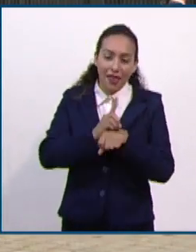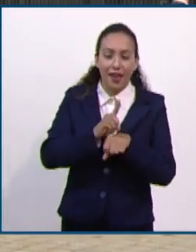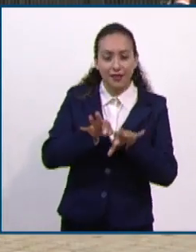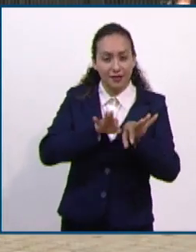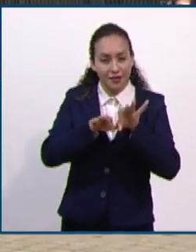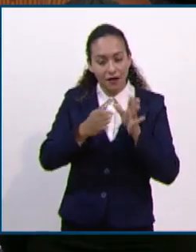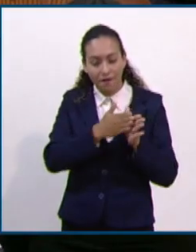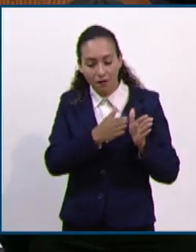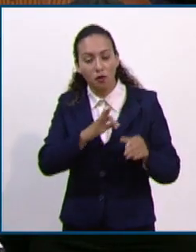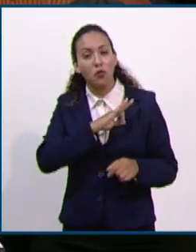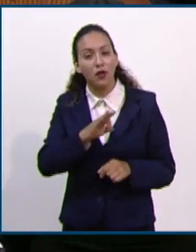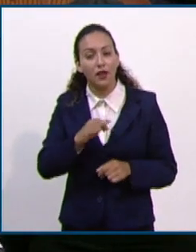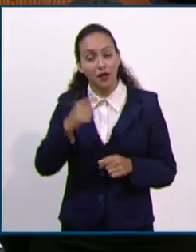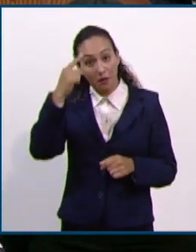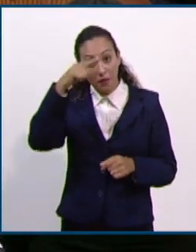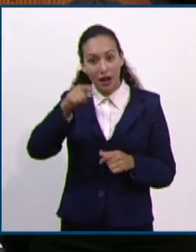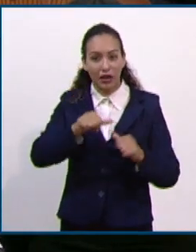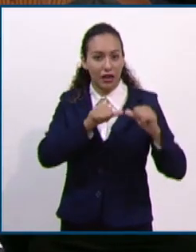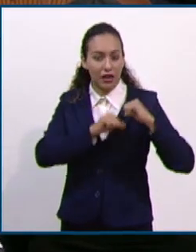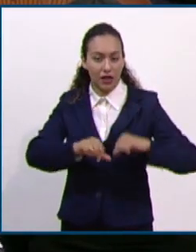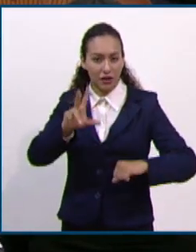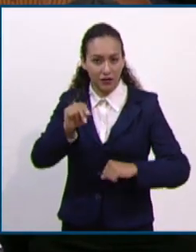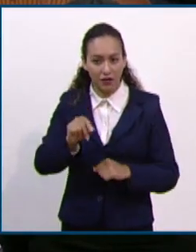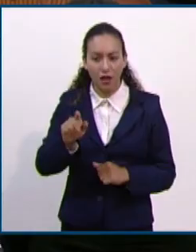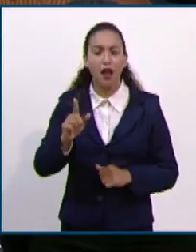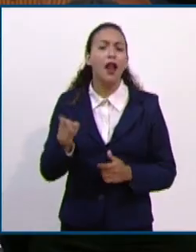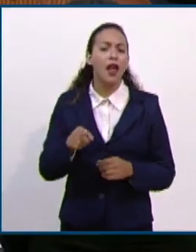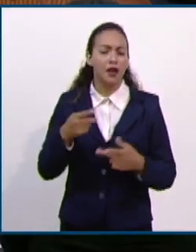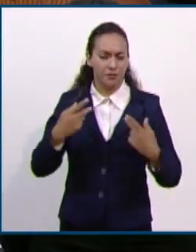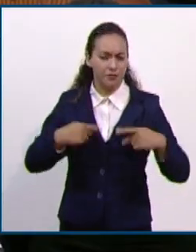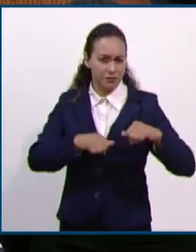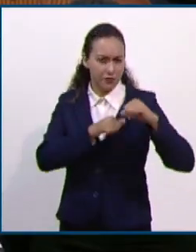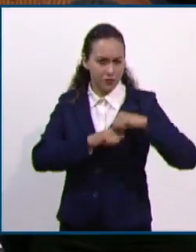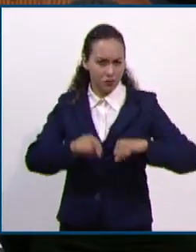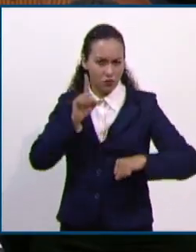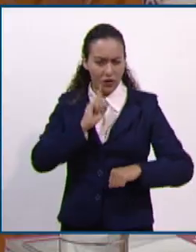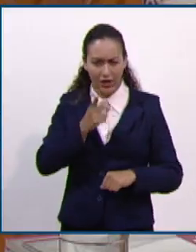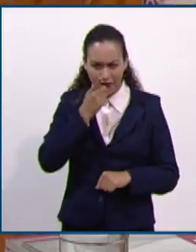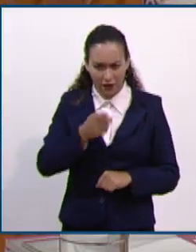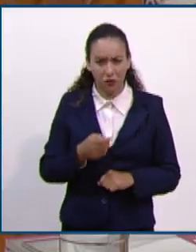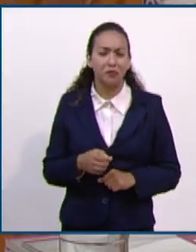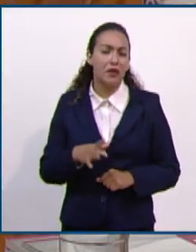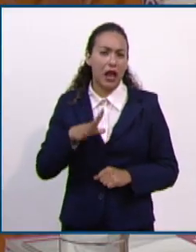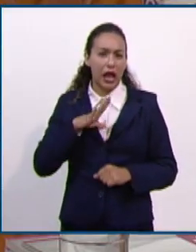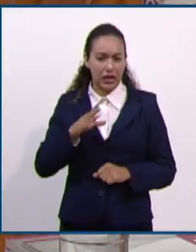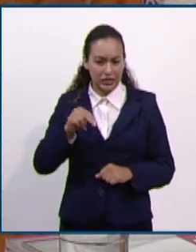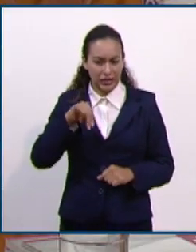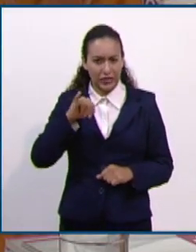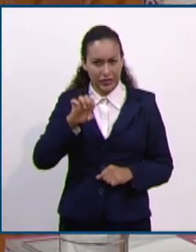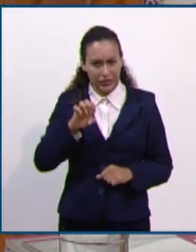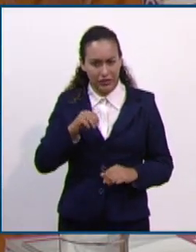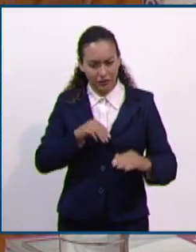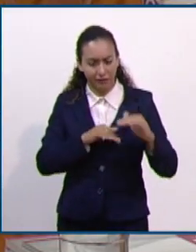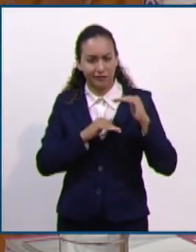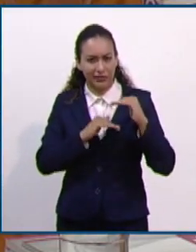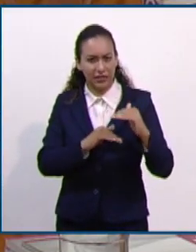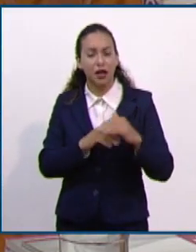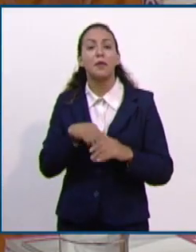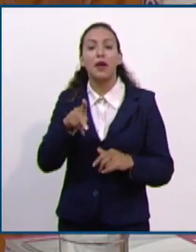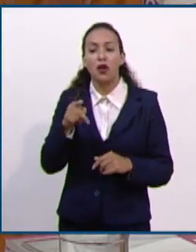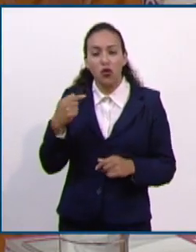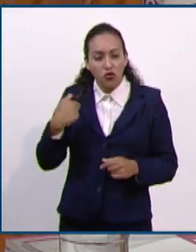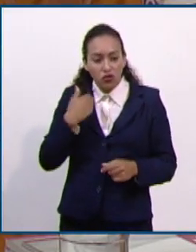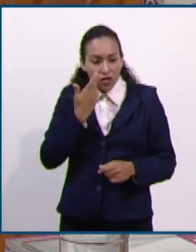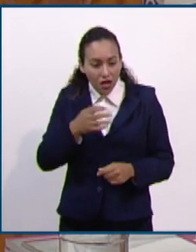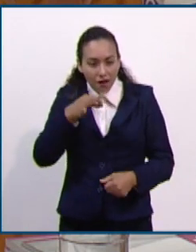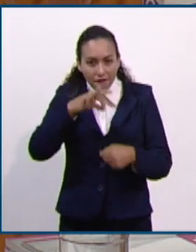que separarse del cargo. La legisladora señalaba que esta restricción por parte del INE violaba su derecho a ser votada